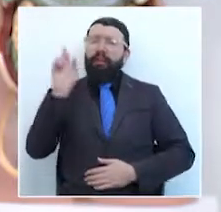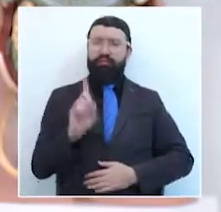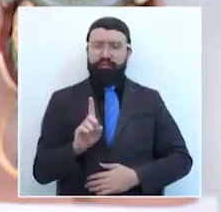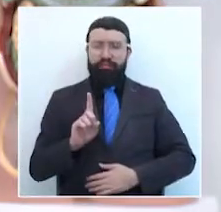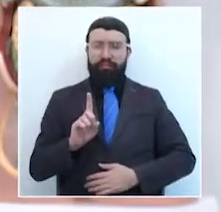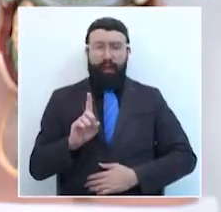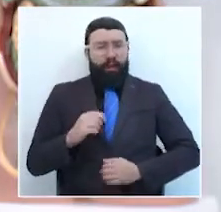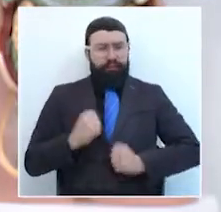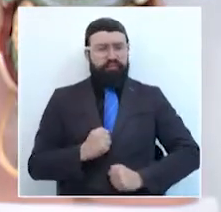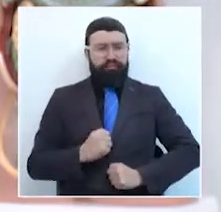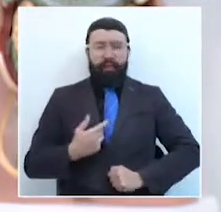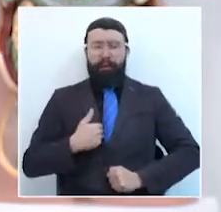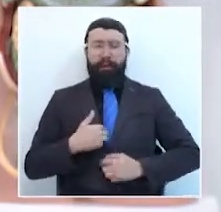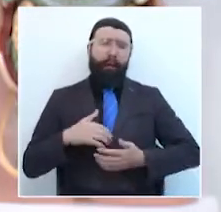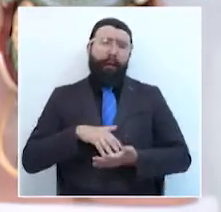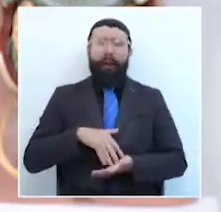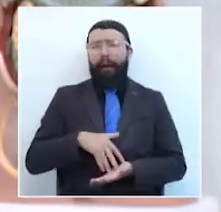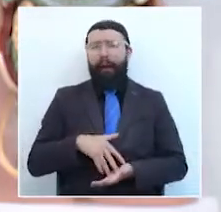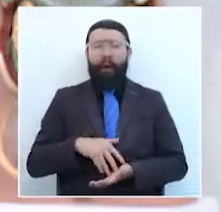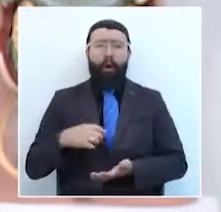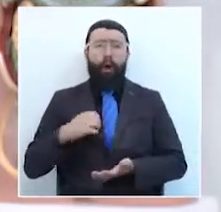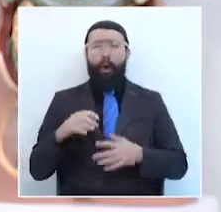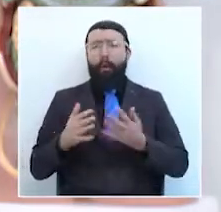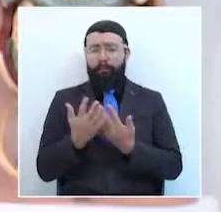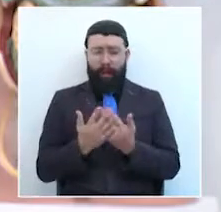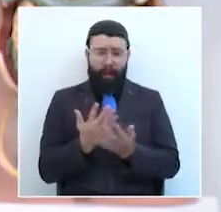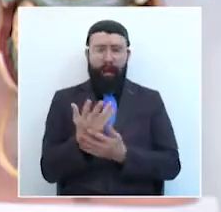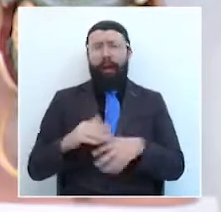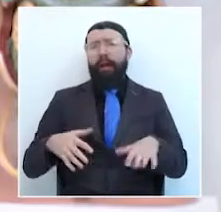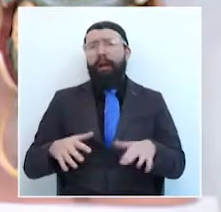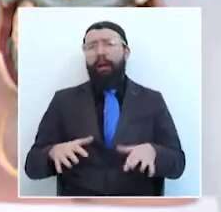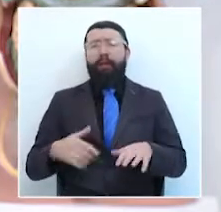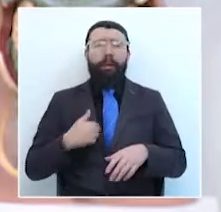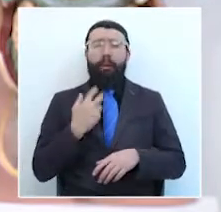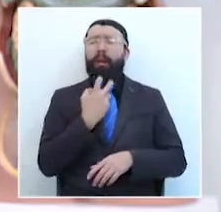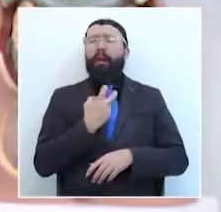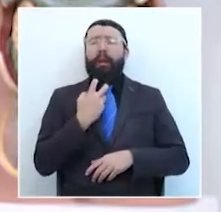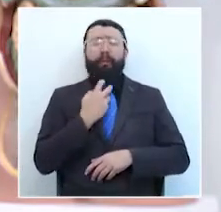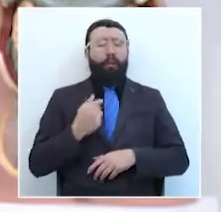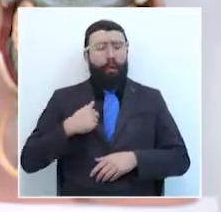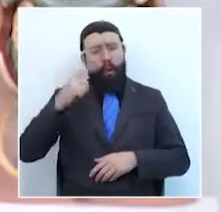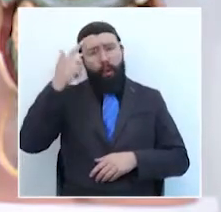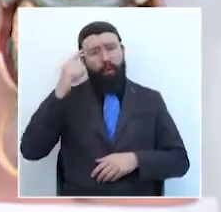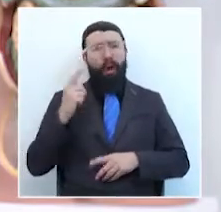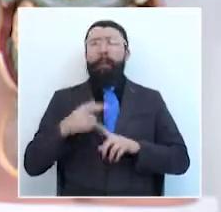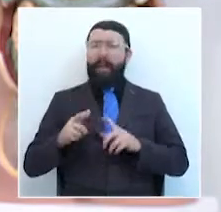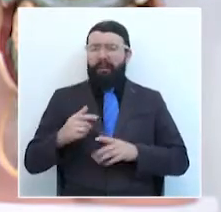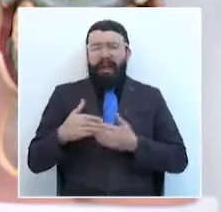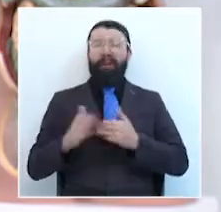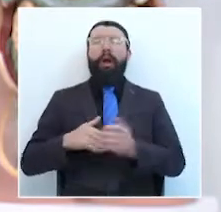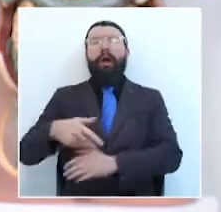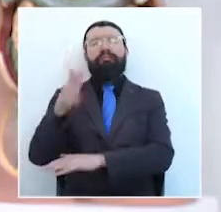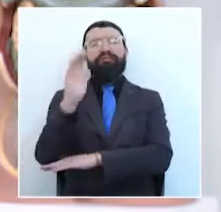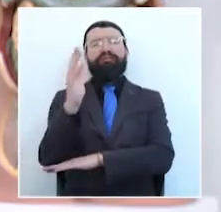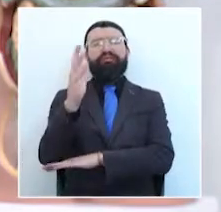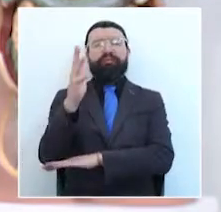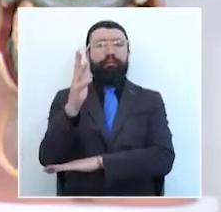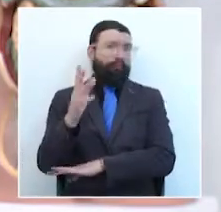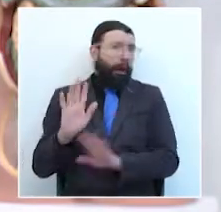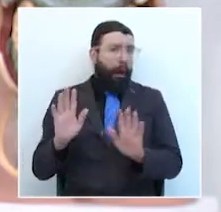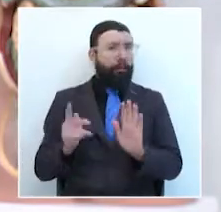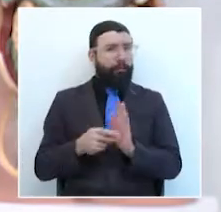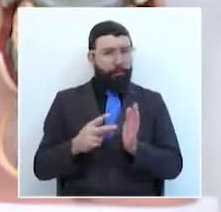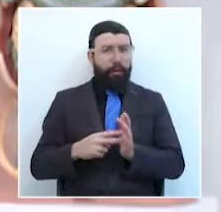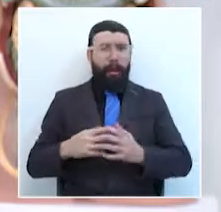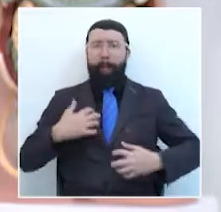tener nervios que me tiemblan las manos que tiemble la voz que sienta sudoración pero sin embargo lo hago qué quiere decir